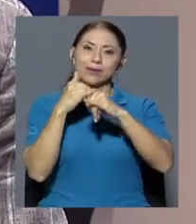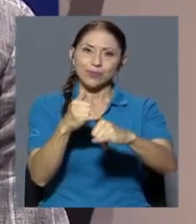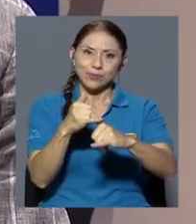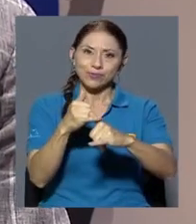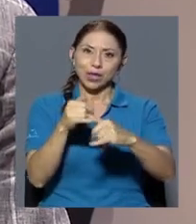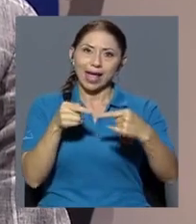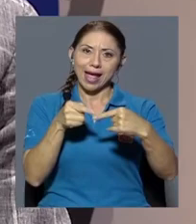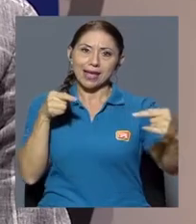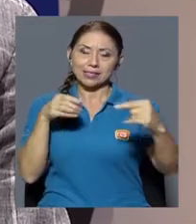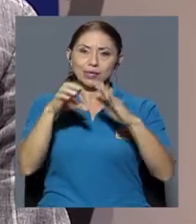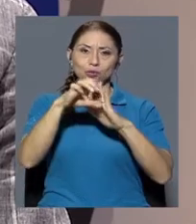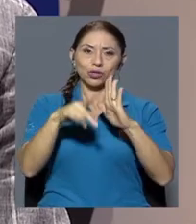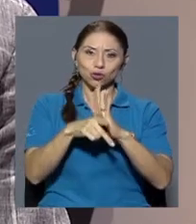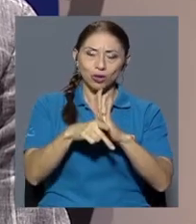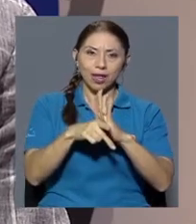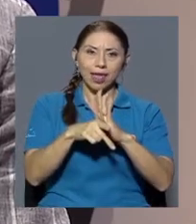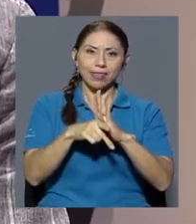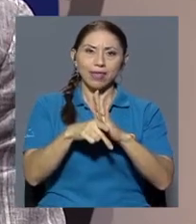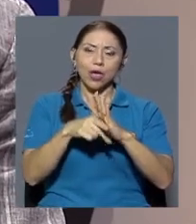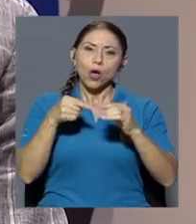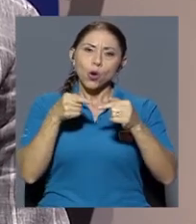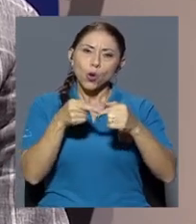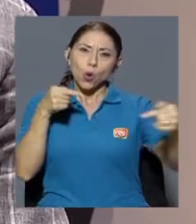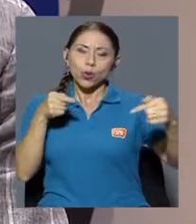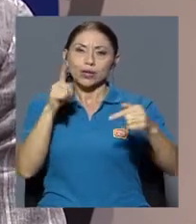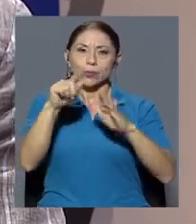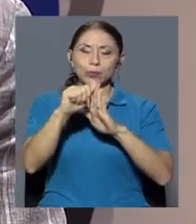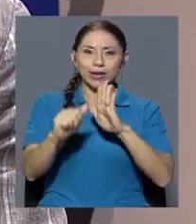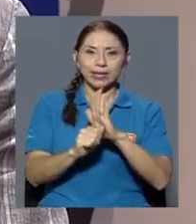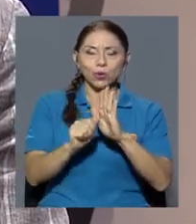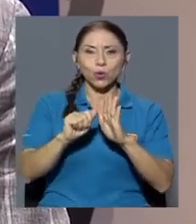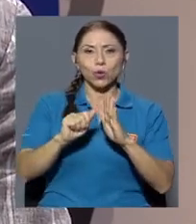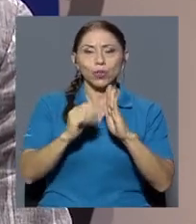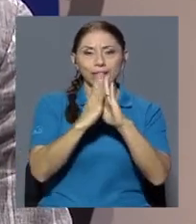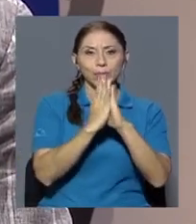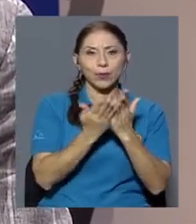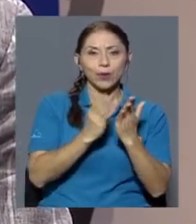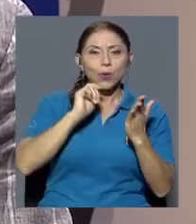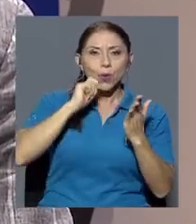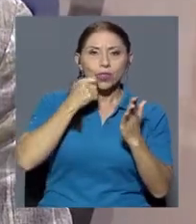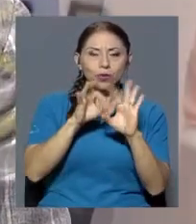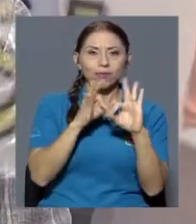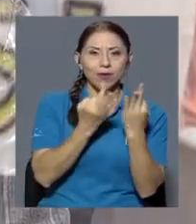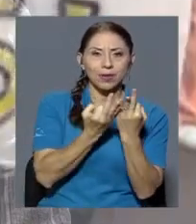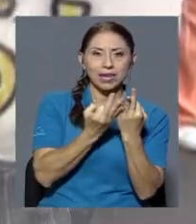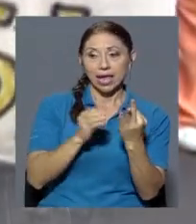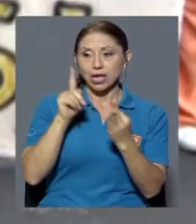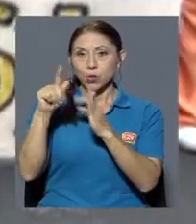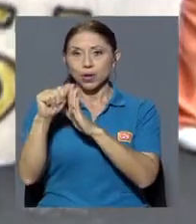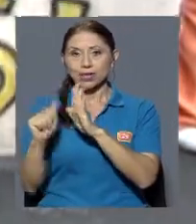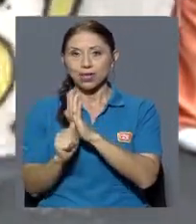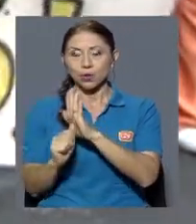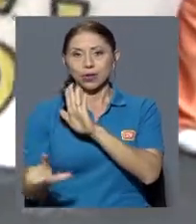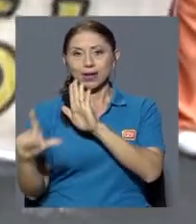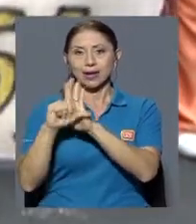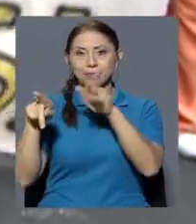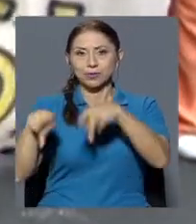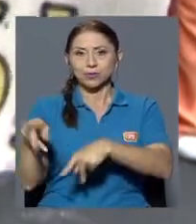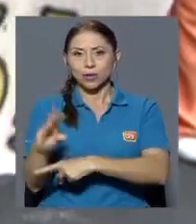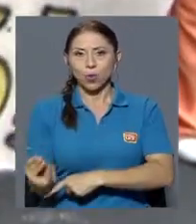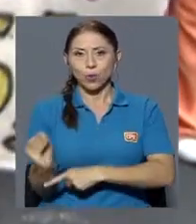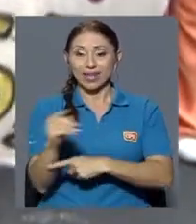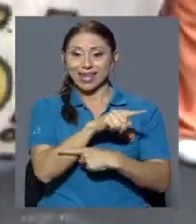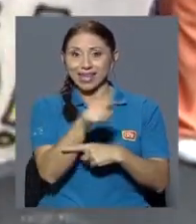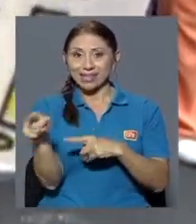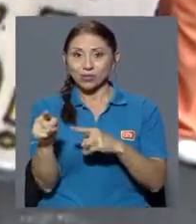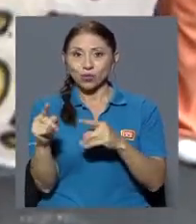acción de inconstitucionalidad contra y un artículo del código familia y uno del de la ley de la persona joven éstos relacionados a las uniones